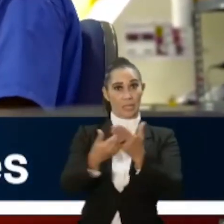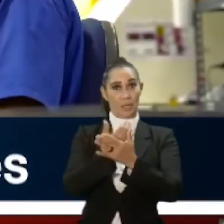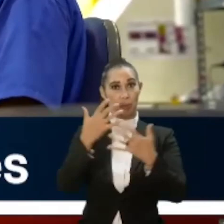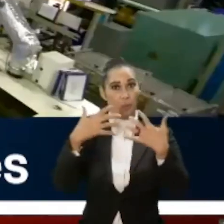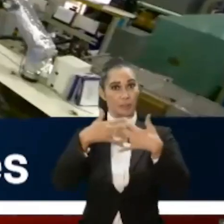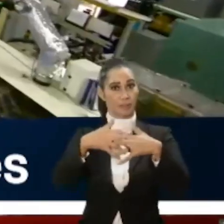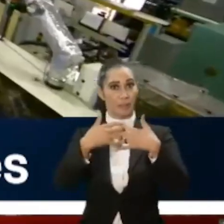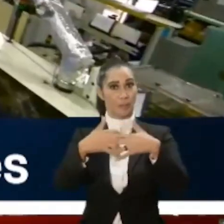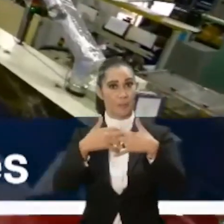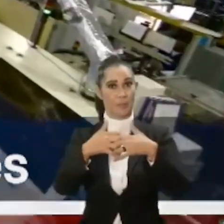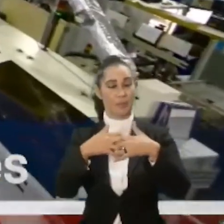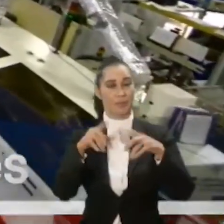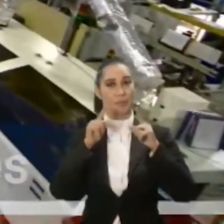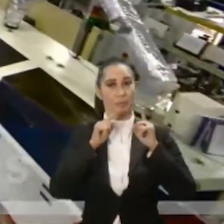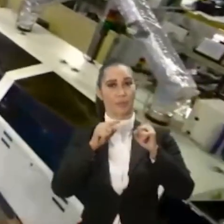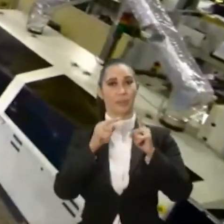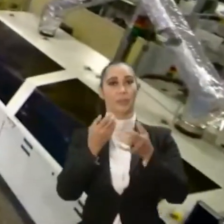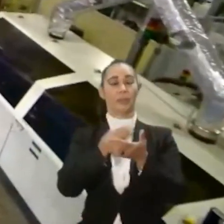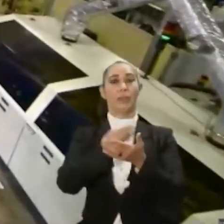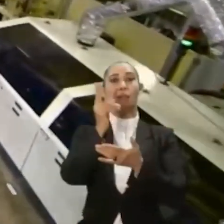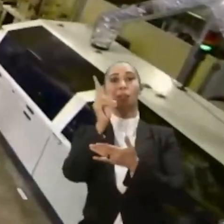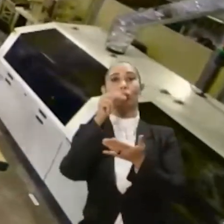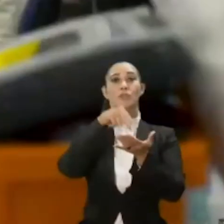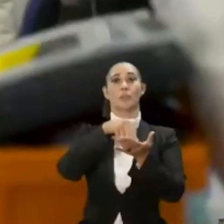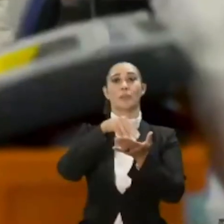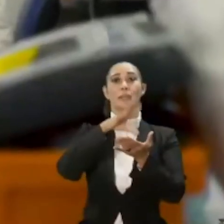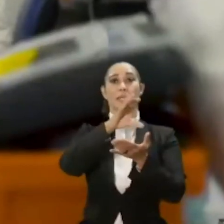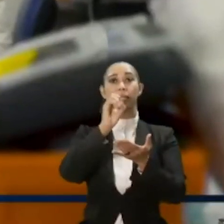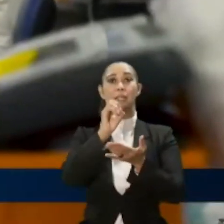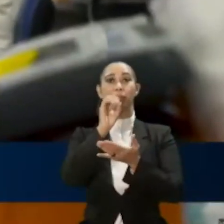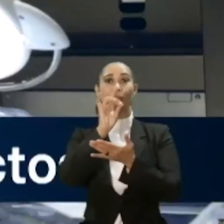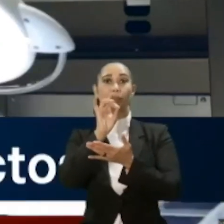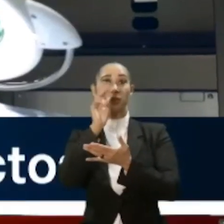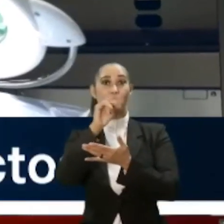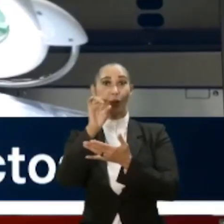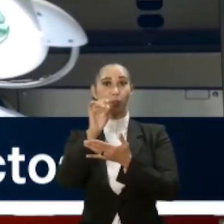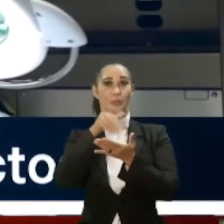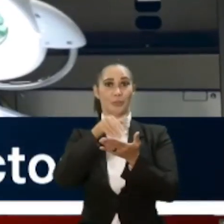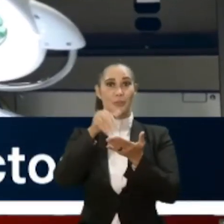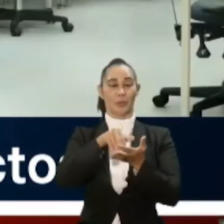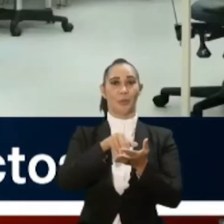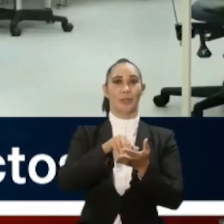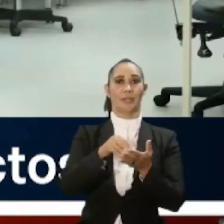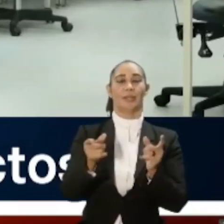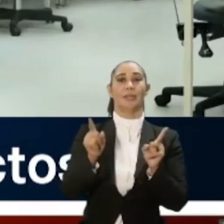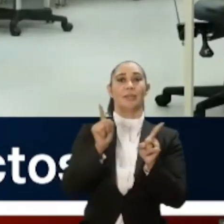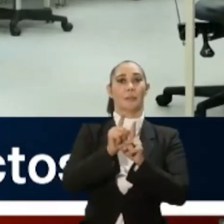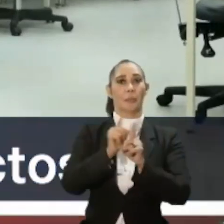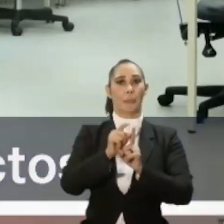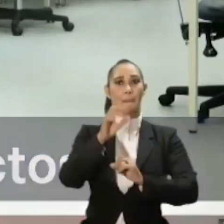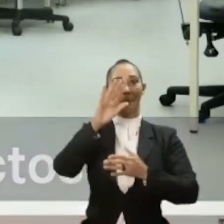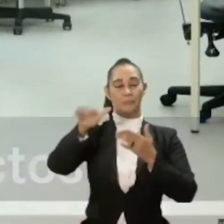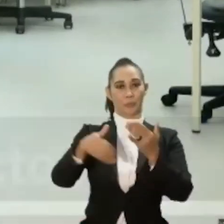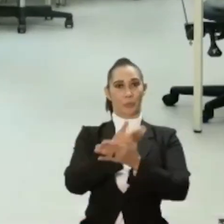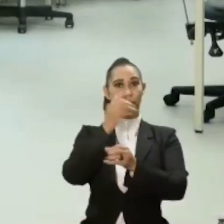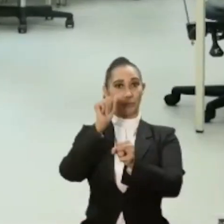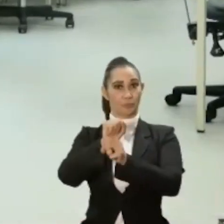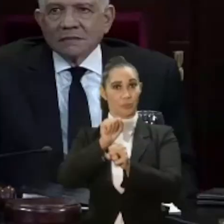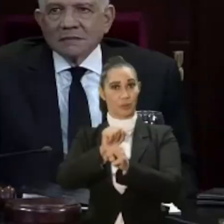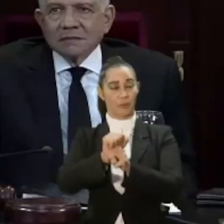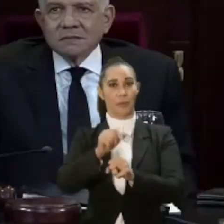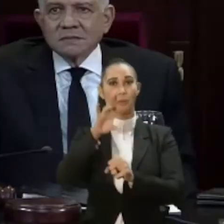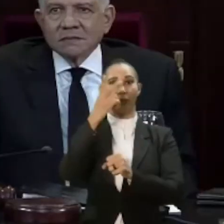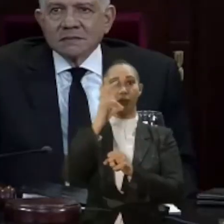empresas proyectan una inversión de 12.528 millones de pesos y la generación de nuevos empleos, de